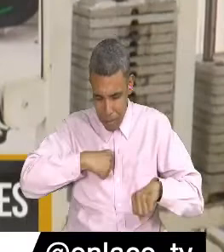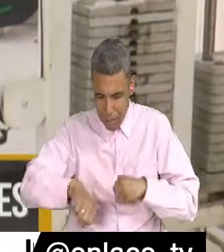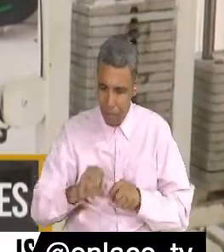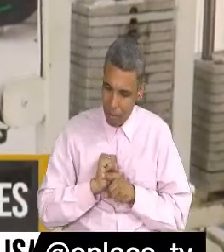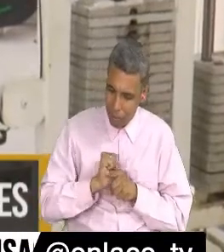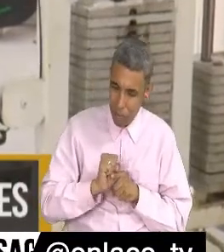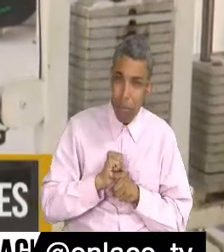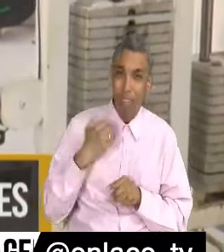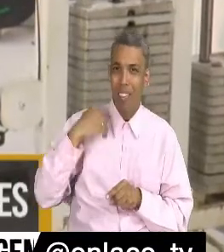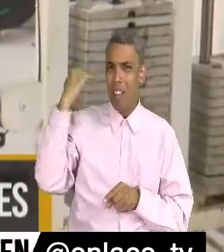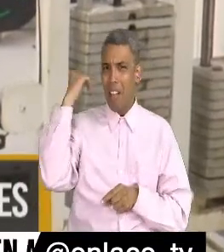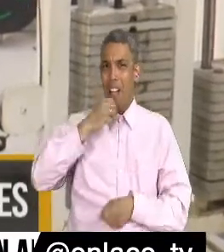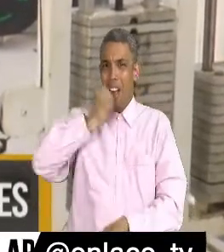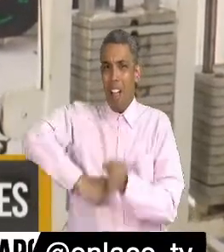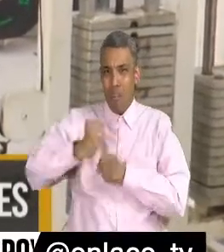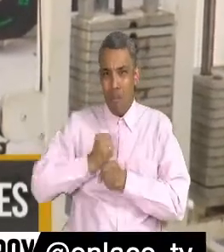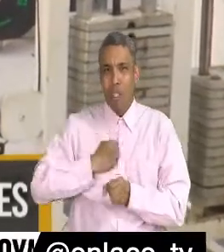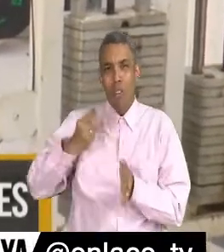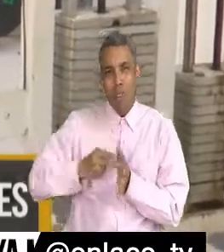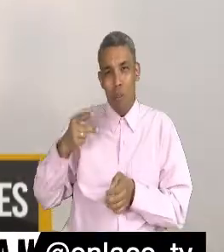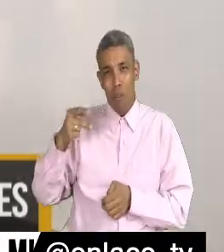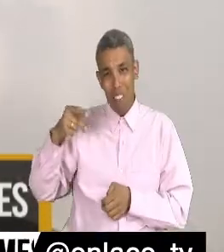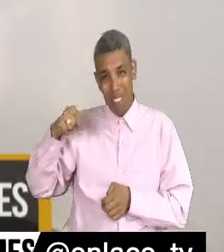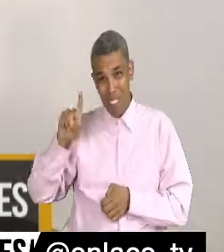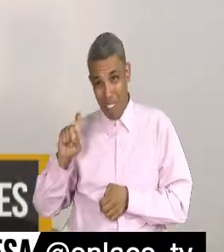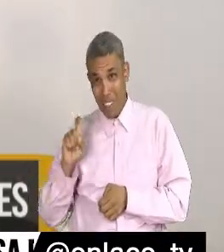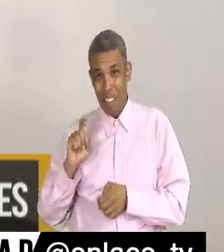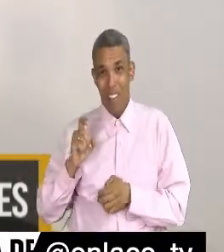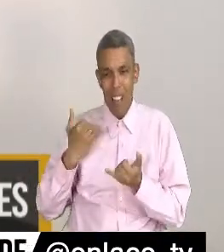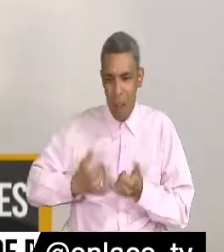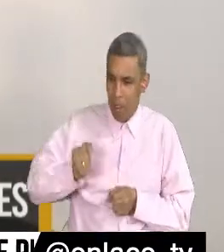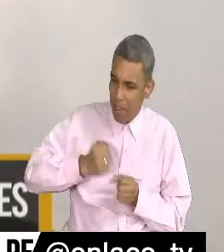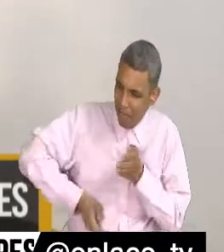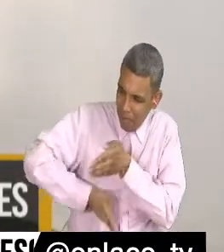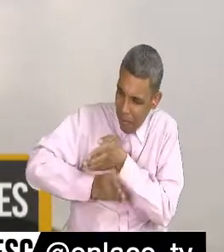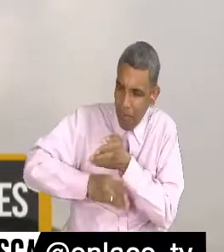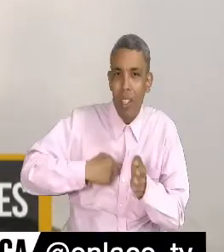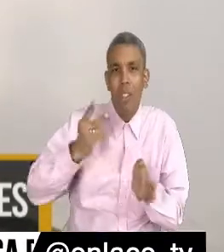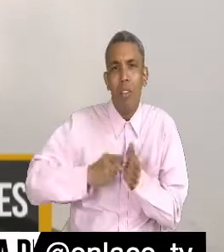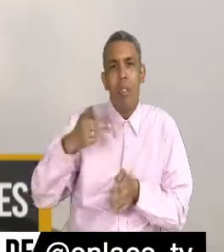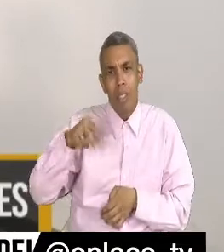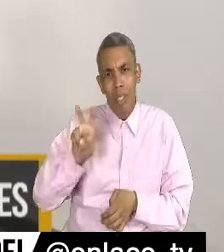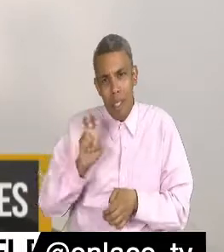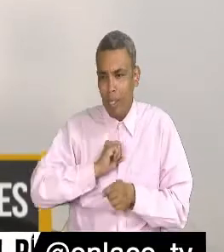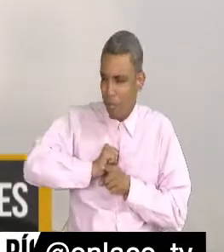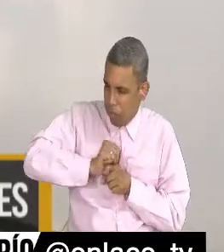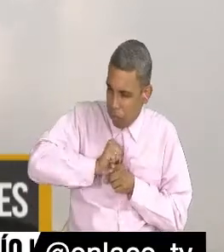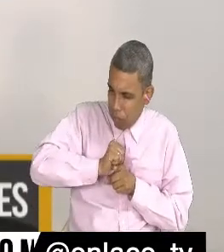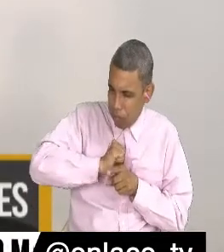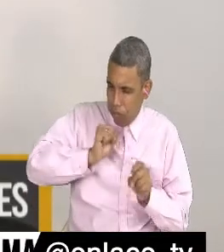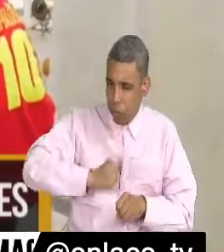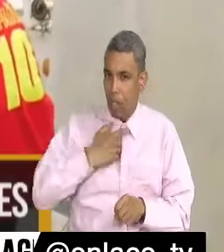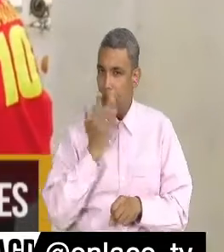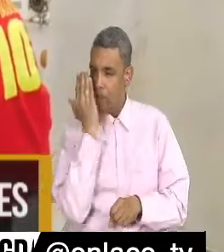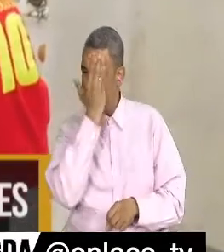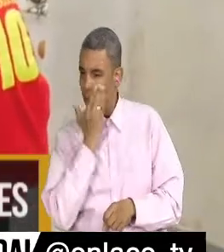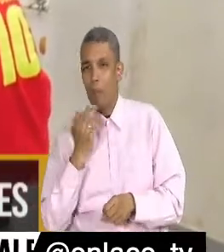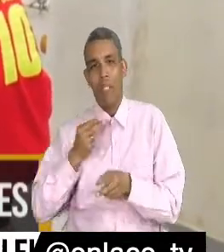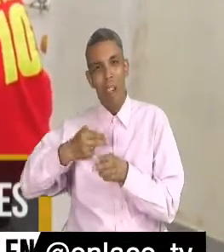ya cosechamos los primeros frutos. Tenemos 15 plazas, 15 cupos, pruebas para los próximos